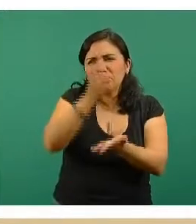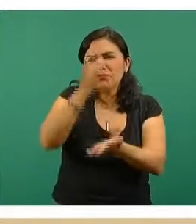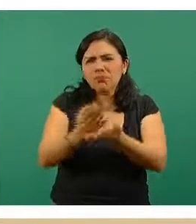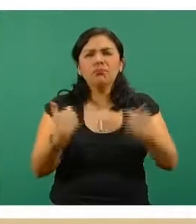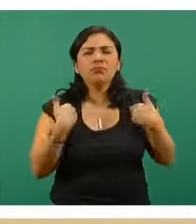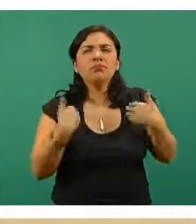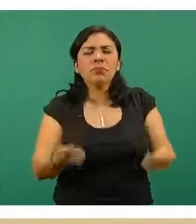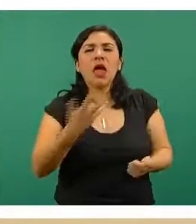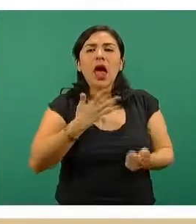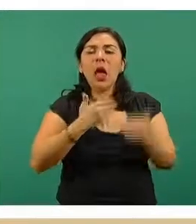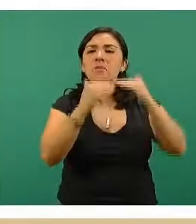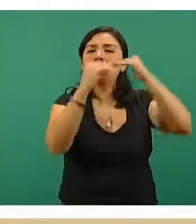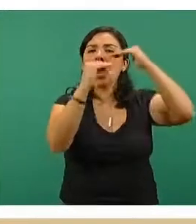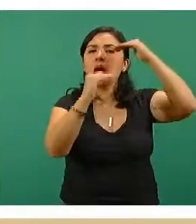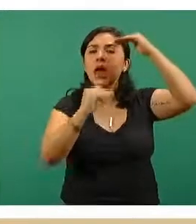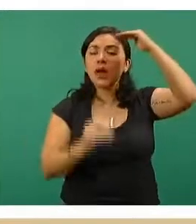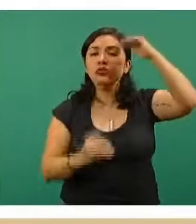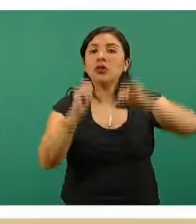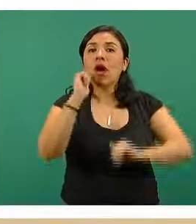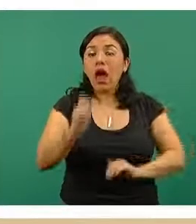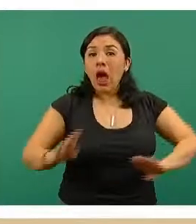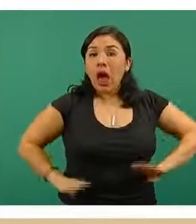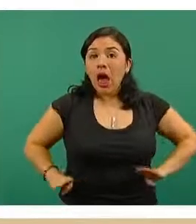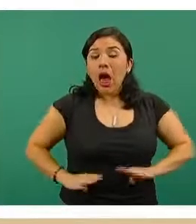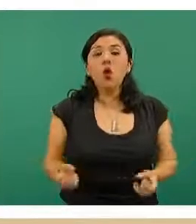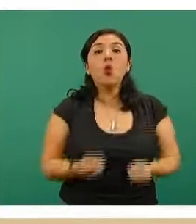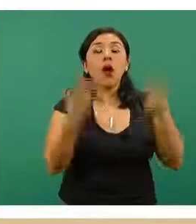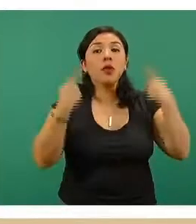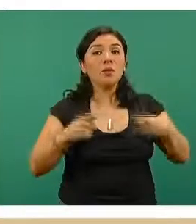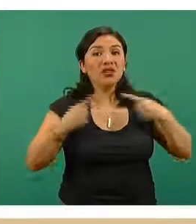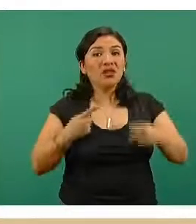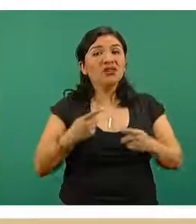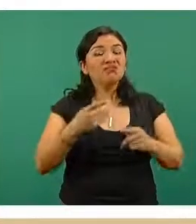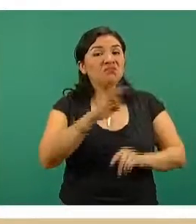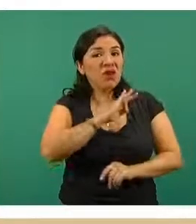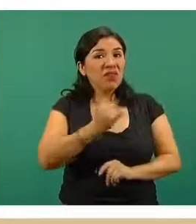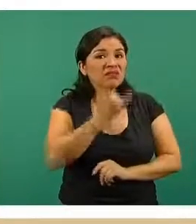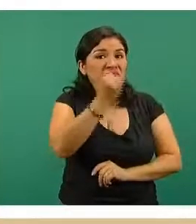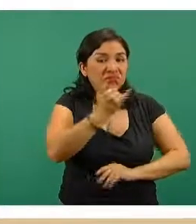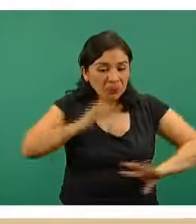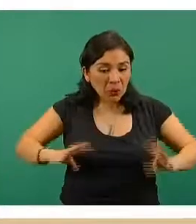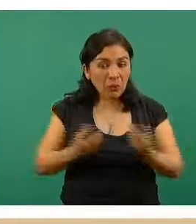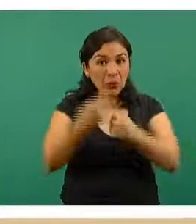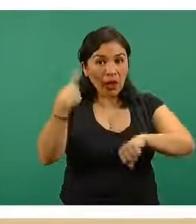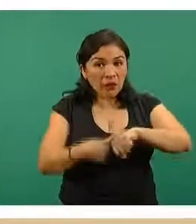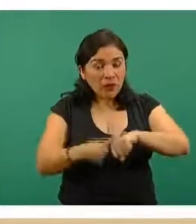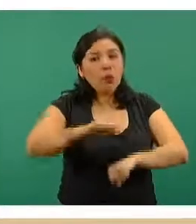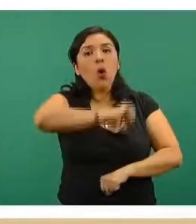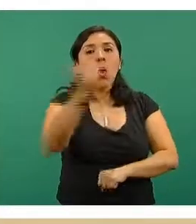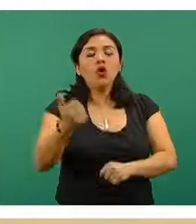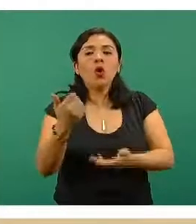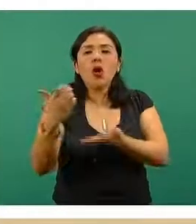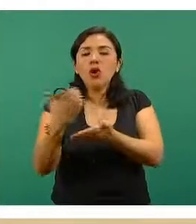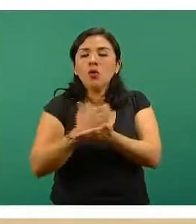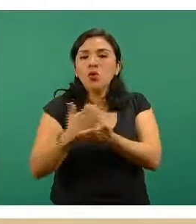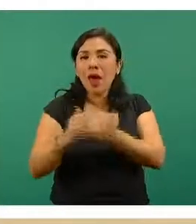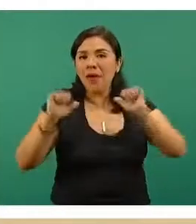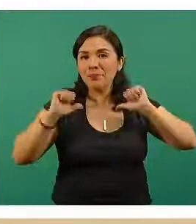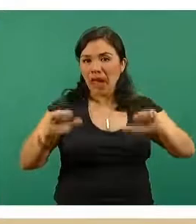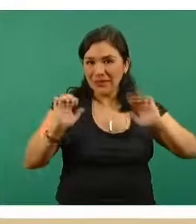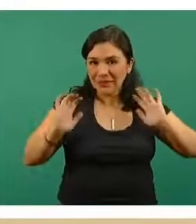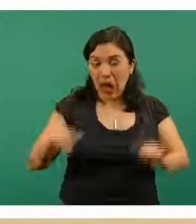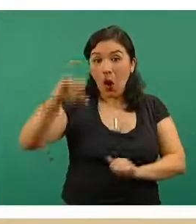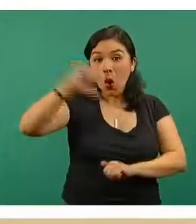claramente un descenso tanto en los casos estimados como en las personas recuperadas. Al día de hoy tenemos